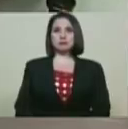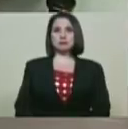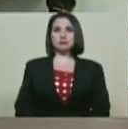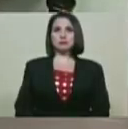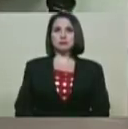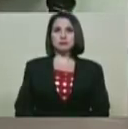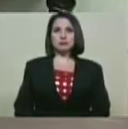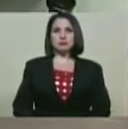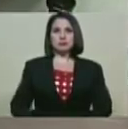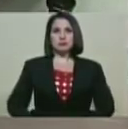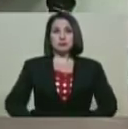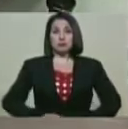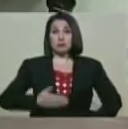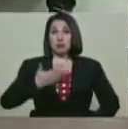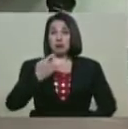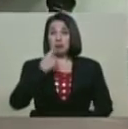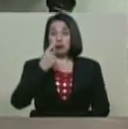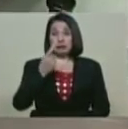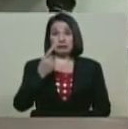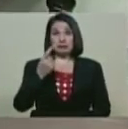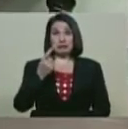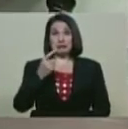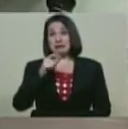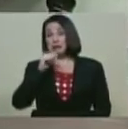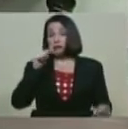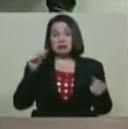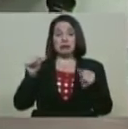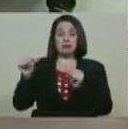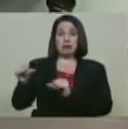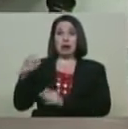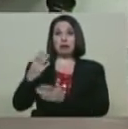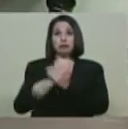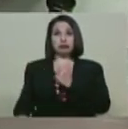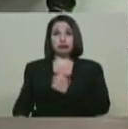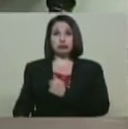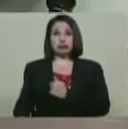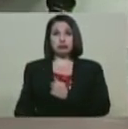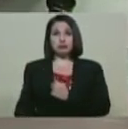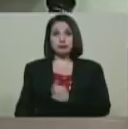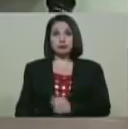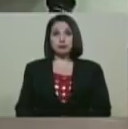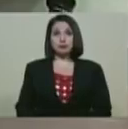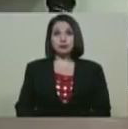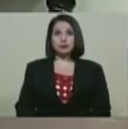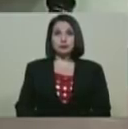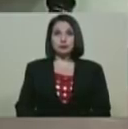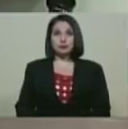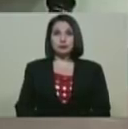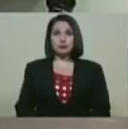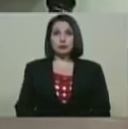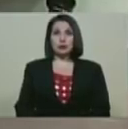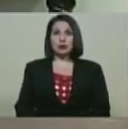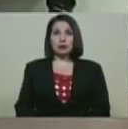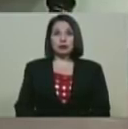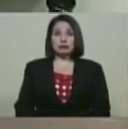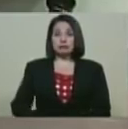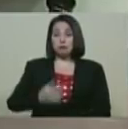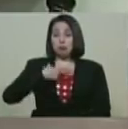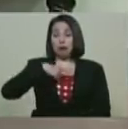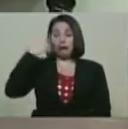Se puede decir, este se fue sin pena ni gloria. Yo diría que más bien se fue con mucha